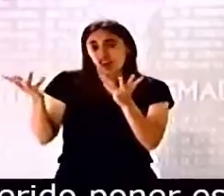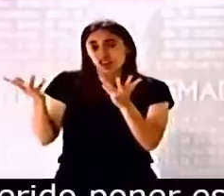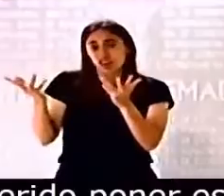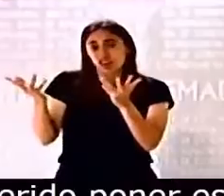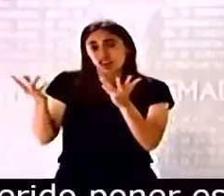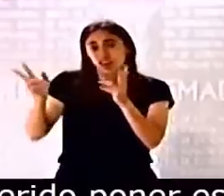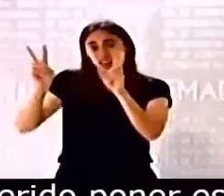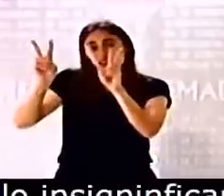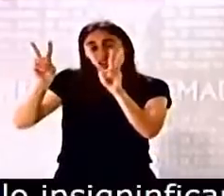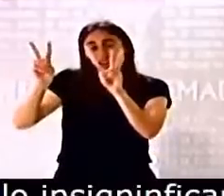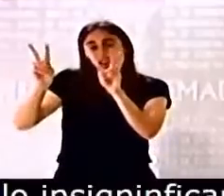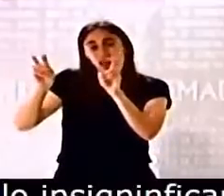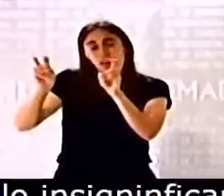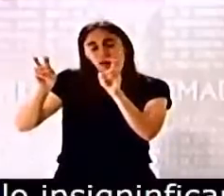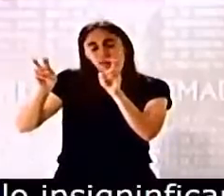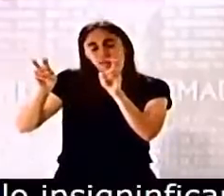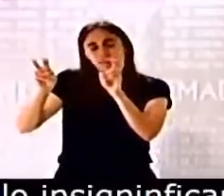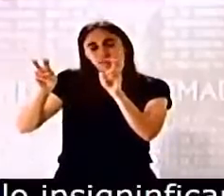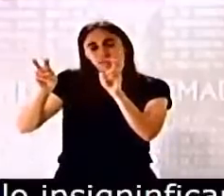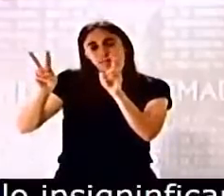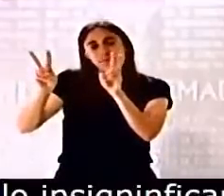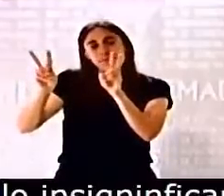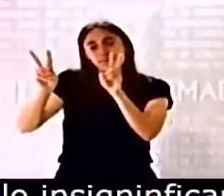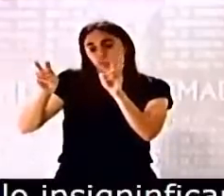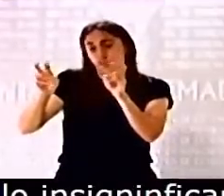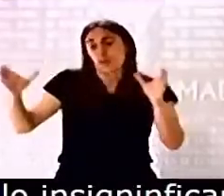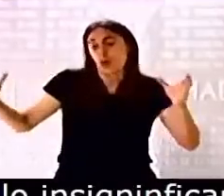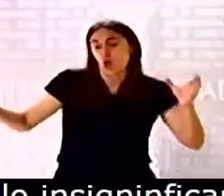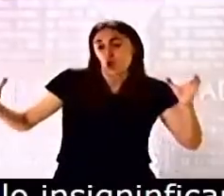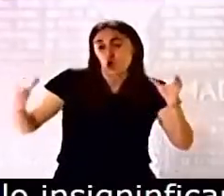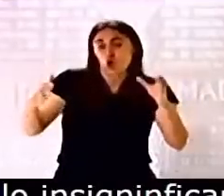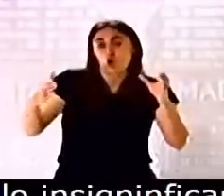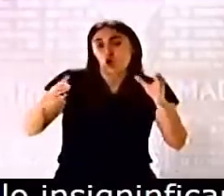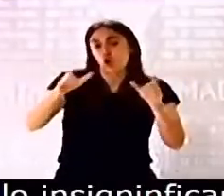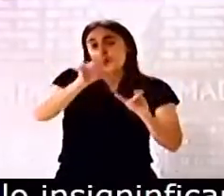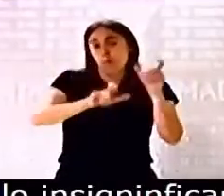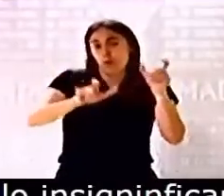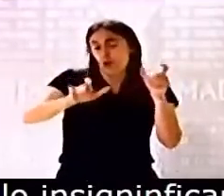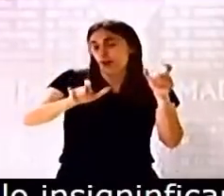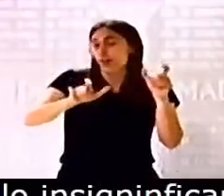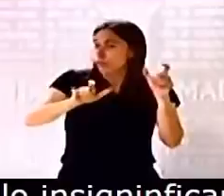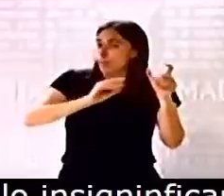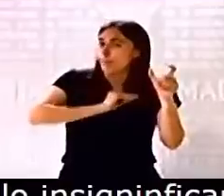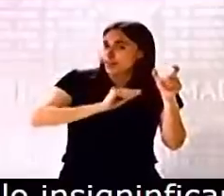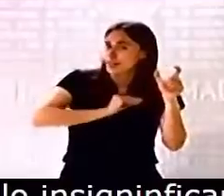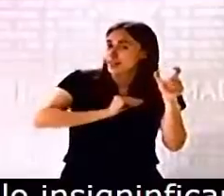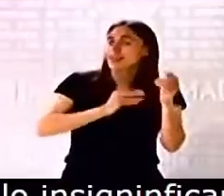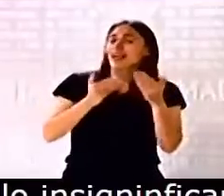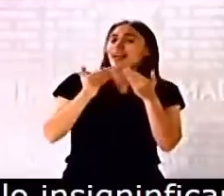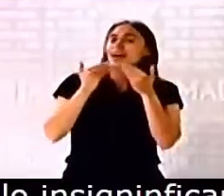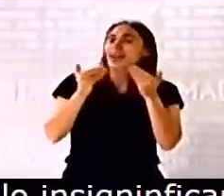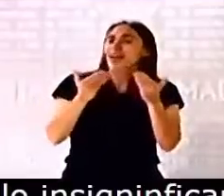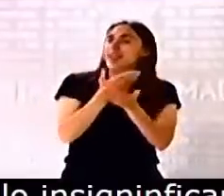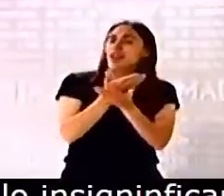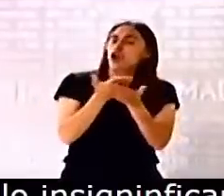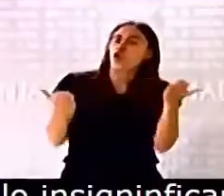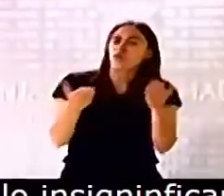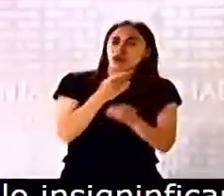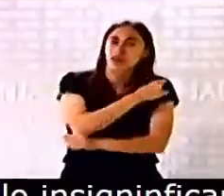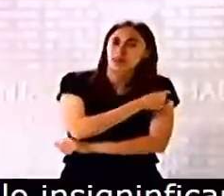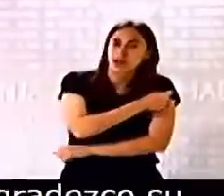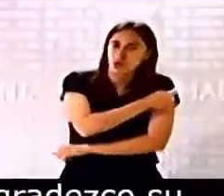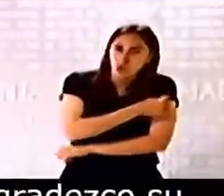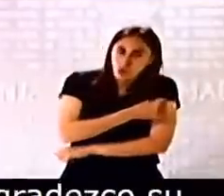en relación con un grueso de la población al que le agradezco su confianza en las vacunas y